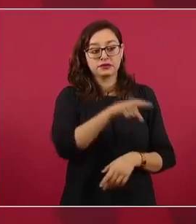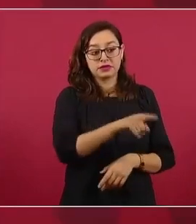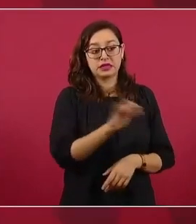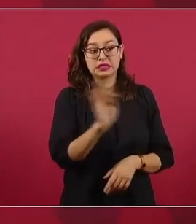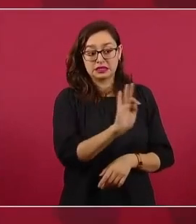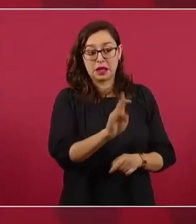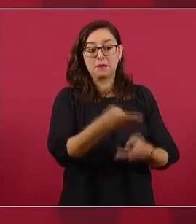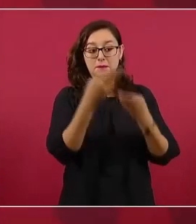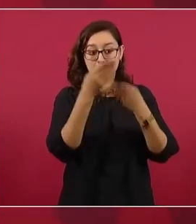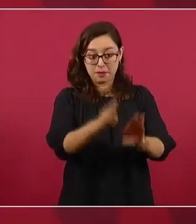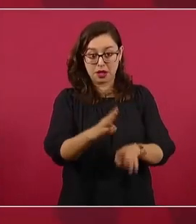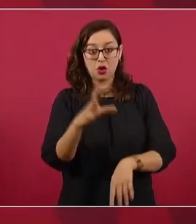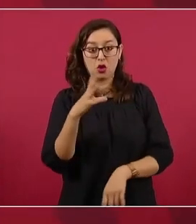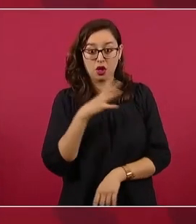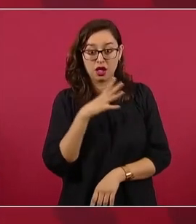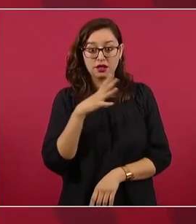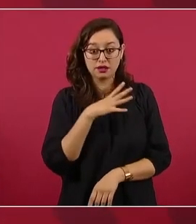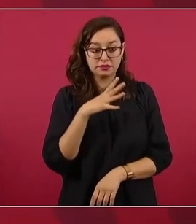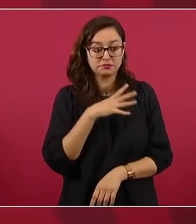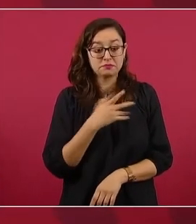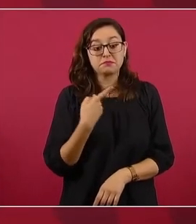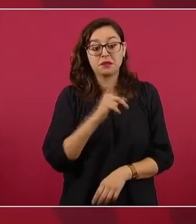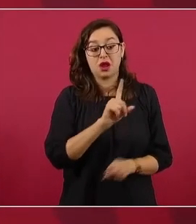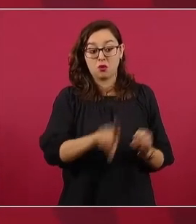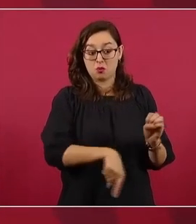personas bloqueadas, pues no la puede usar.